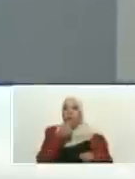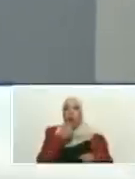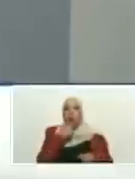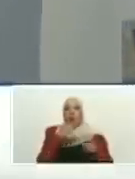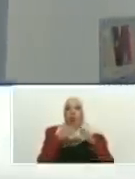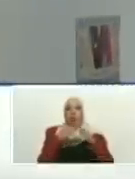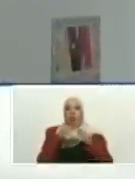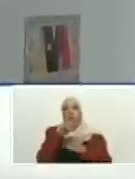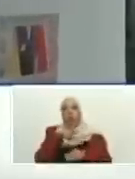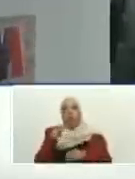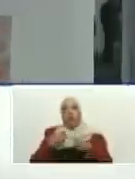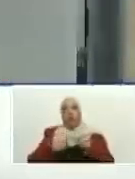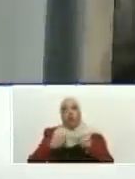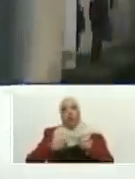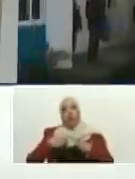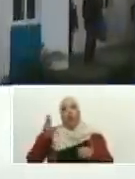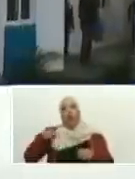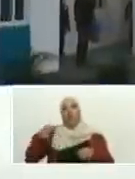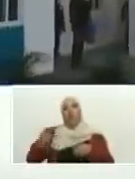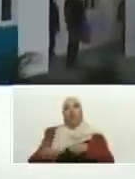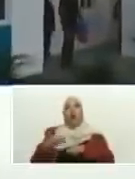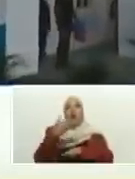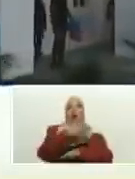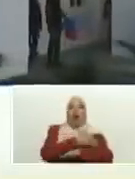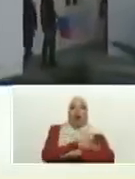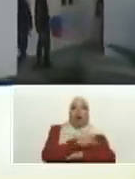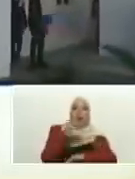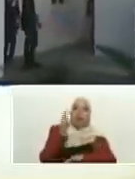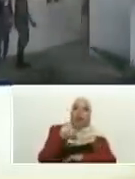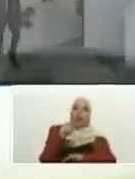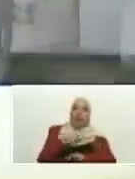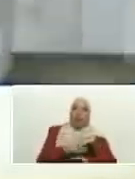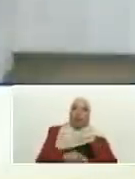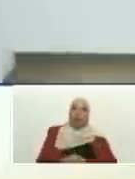dignidad para la gente, nunca antes, jamás.